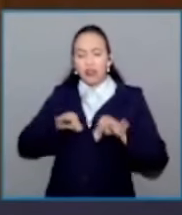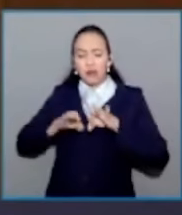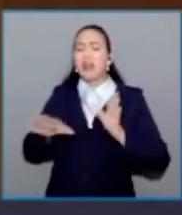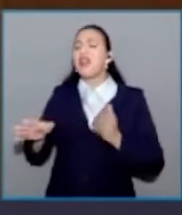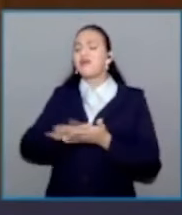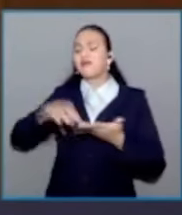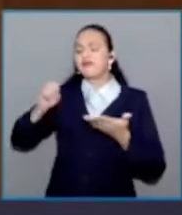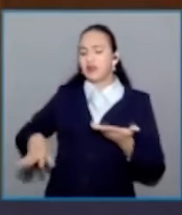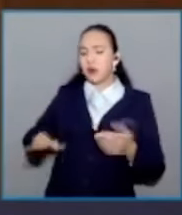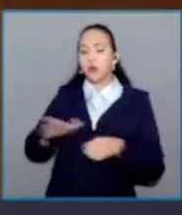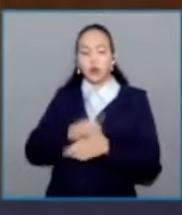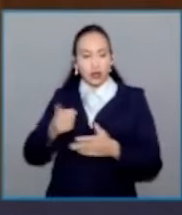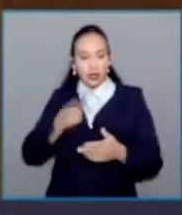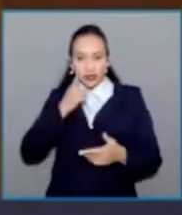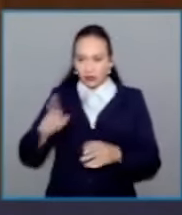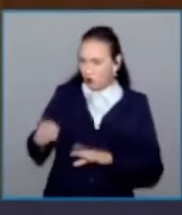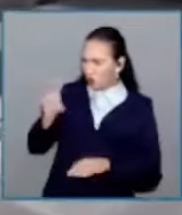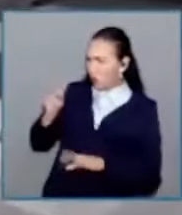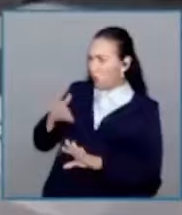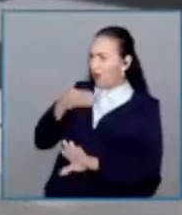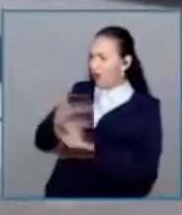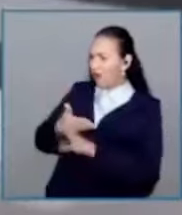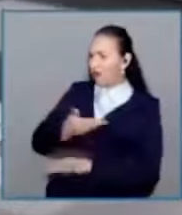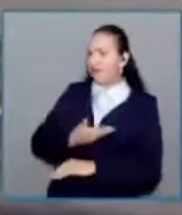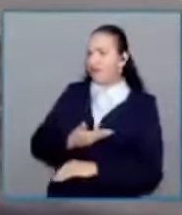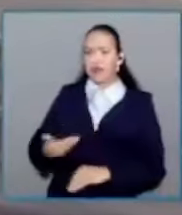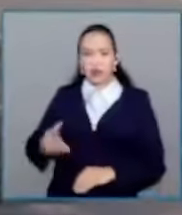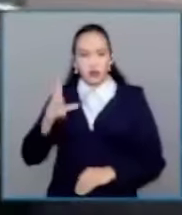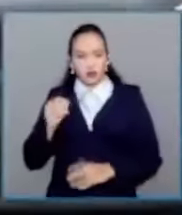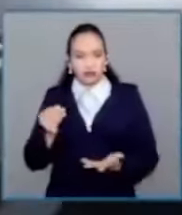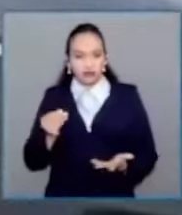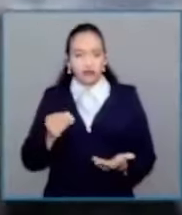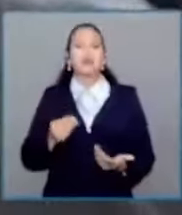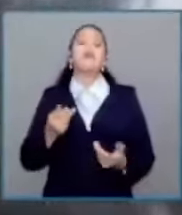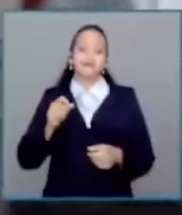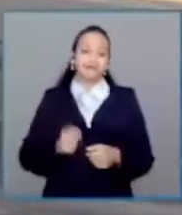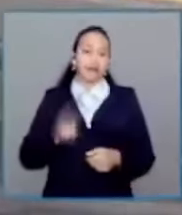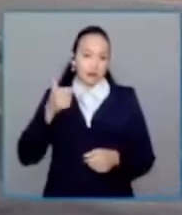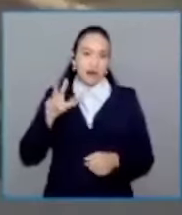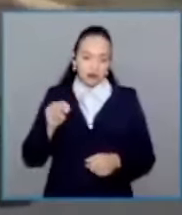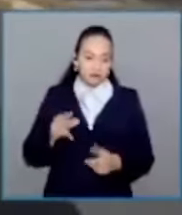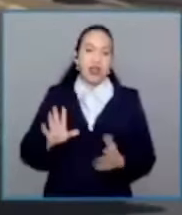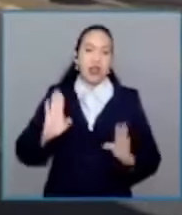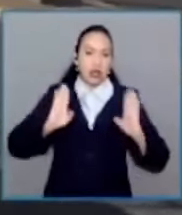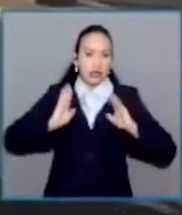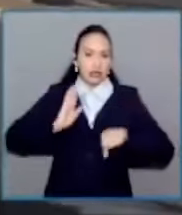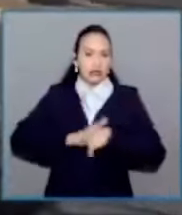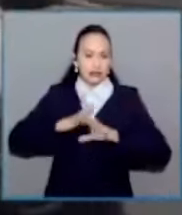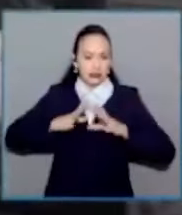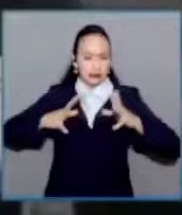eso de facto gobiernan en muchas de las instituciones del país los guachos los